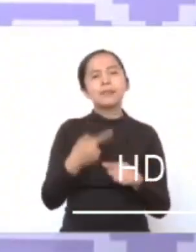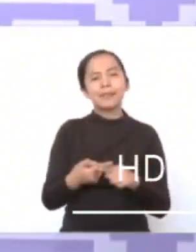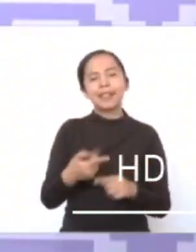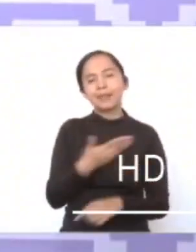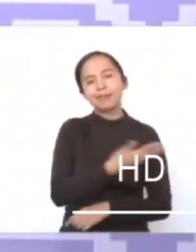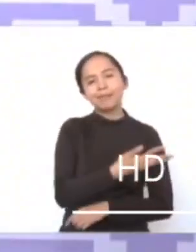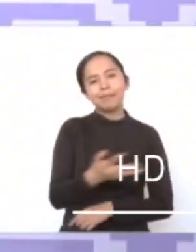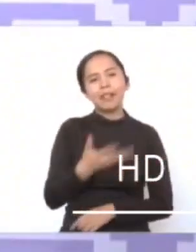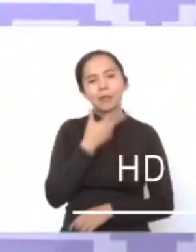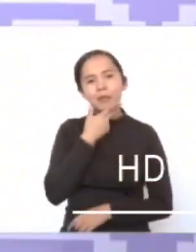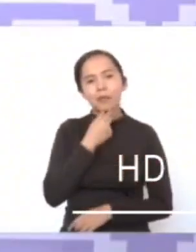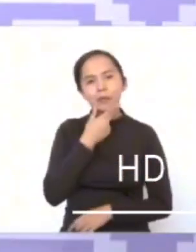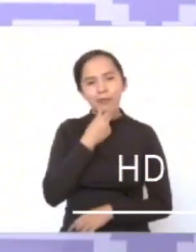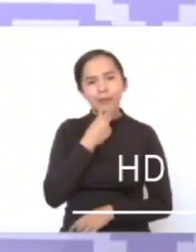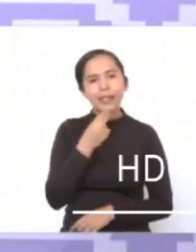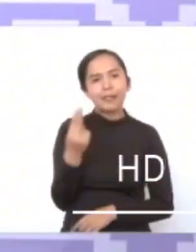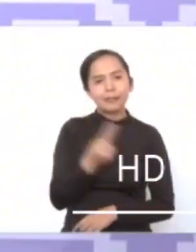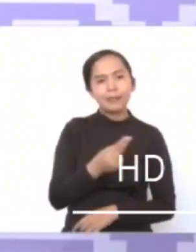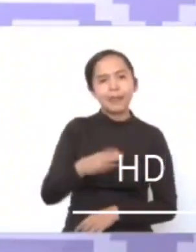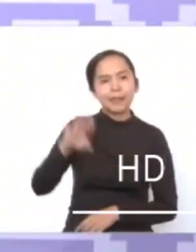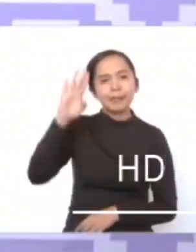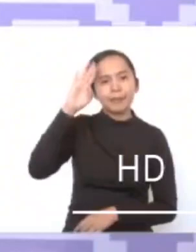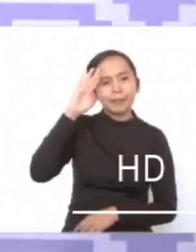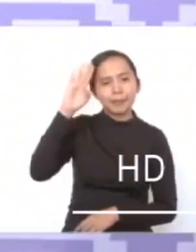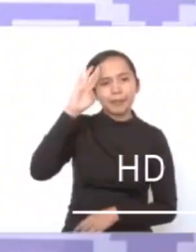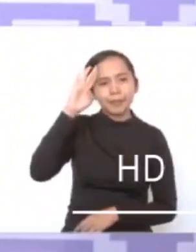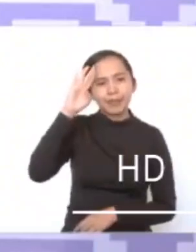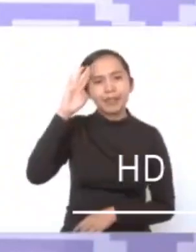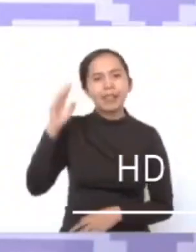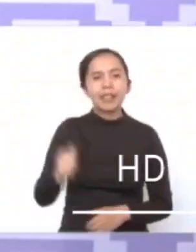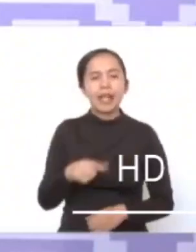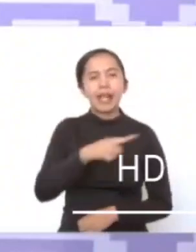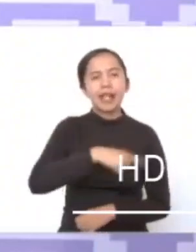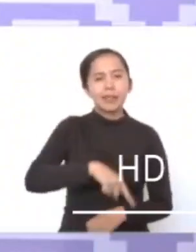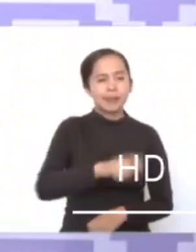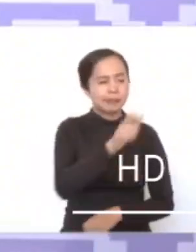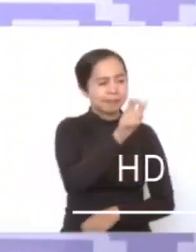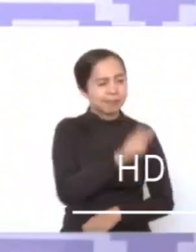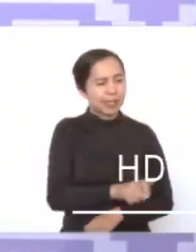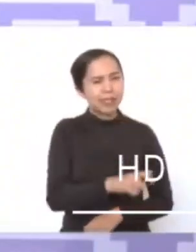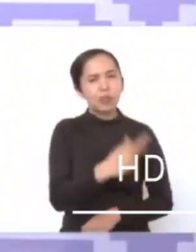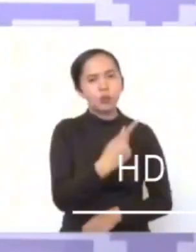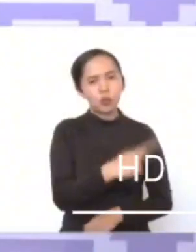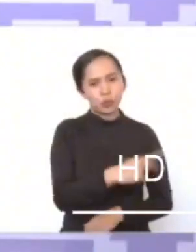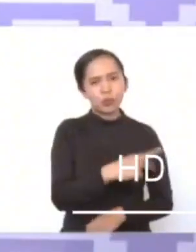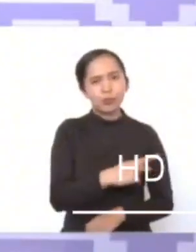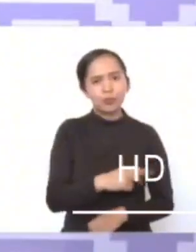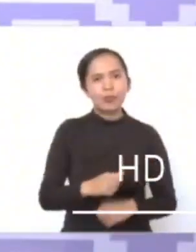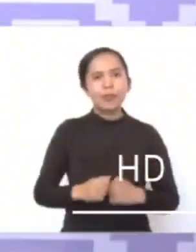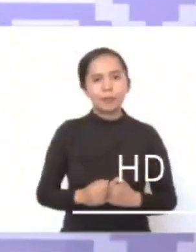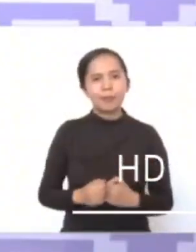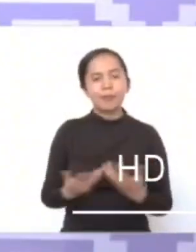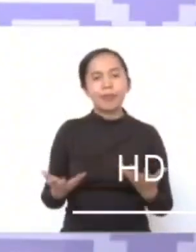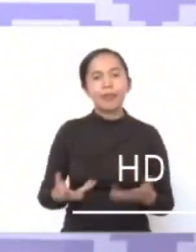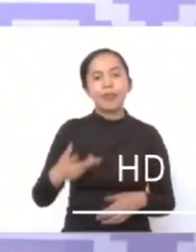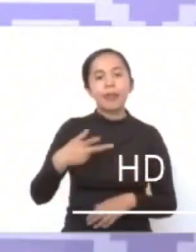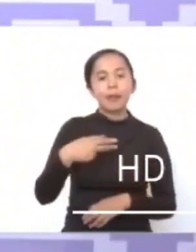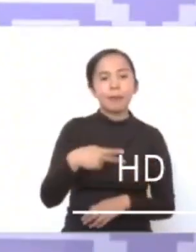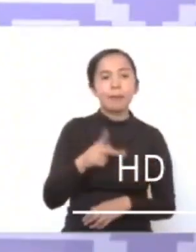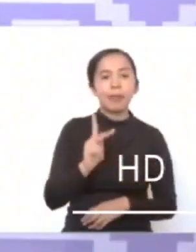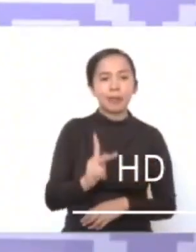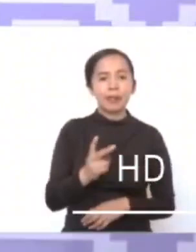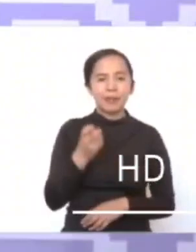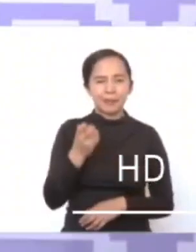partir de una reflexión que busca identificar conductas propias en la violencia. También tenemos que decir que esta